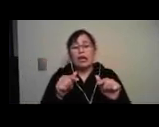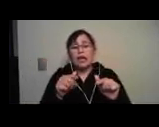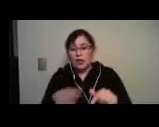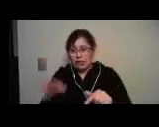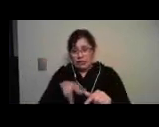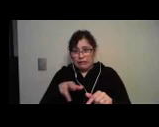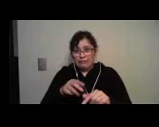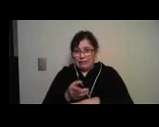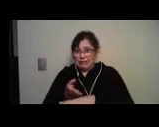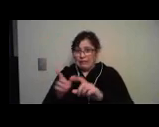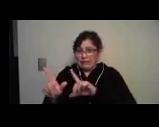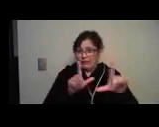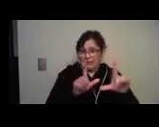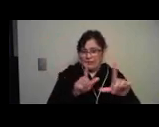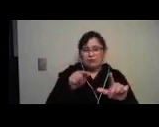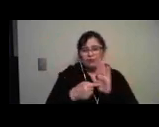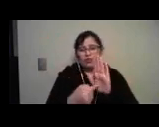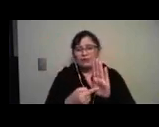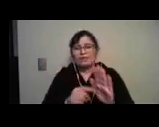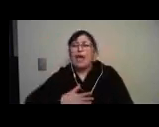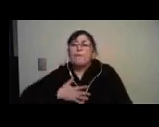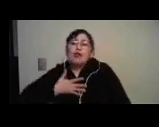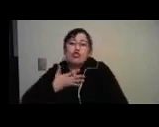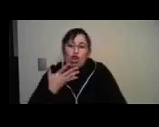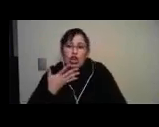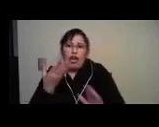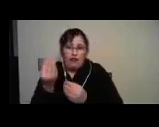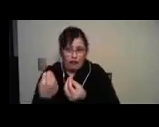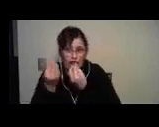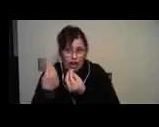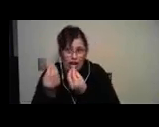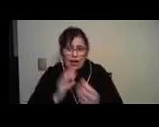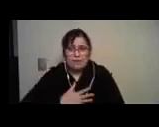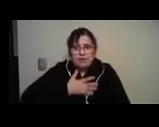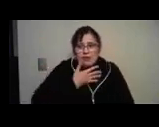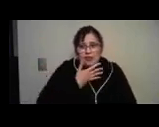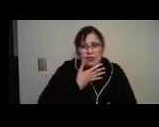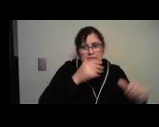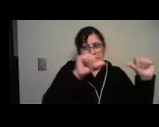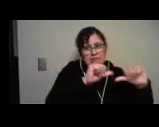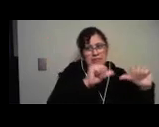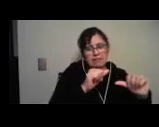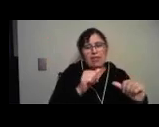atrás, cuando hablamos de emociones tanto buenas como no tan buenas. Por ejemplo,